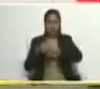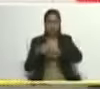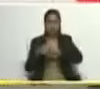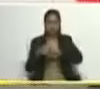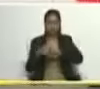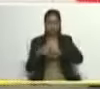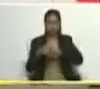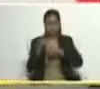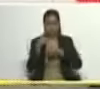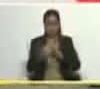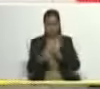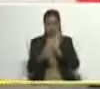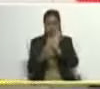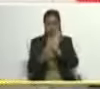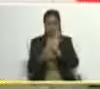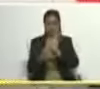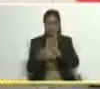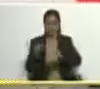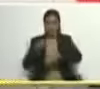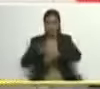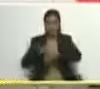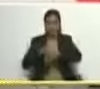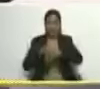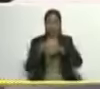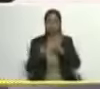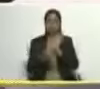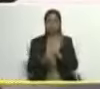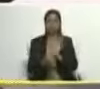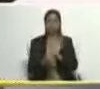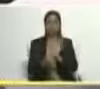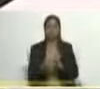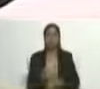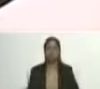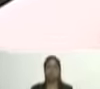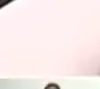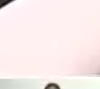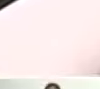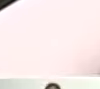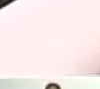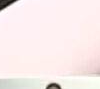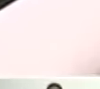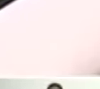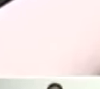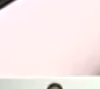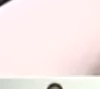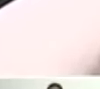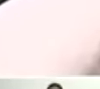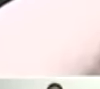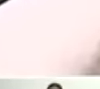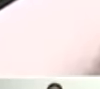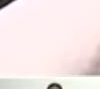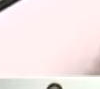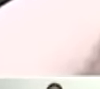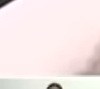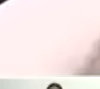Me permito mostrarlo. Daniel, es un buen momento. Este reloj